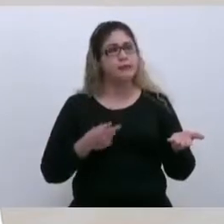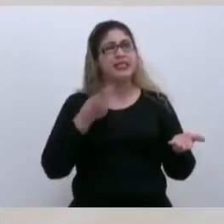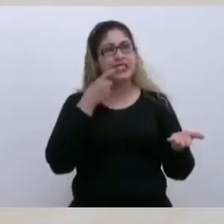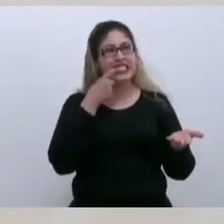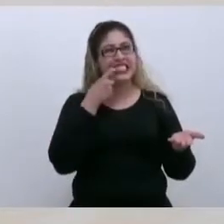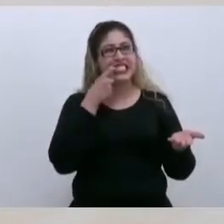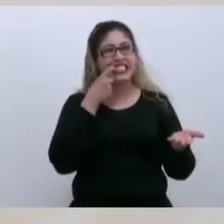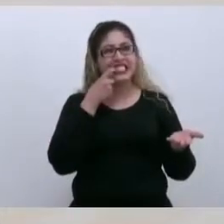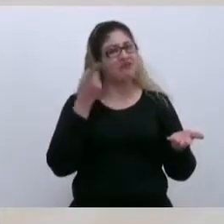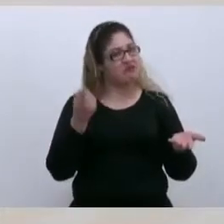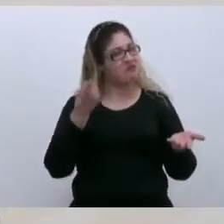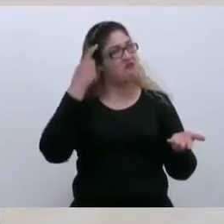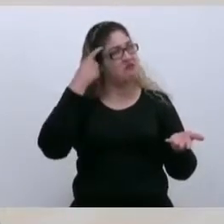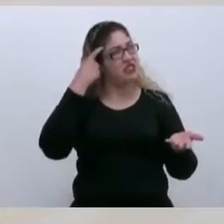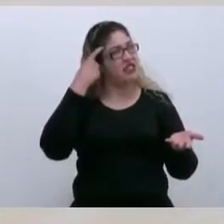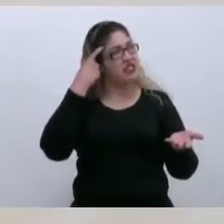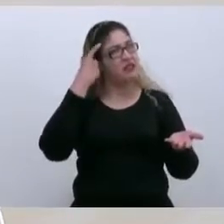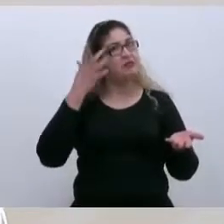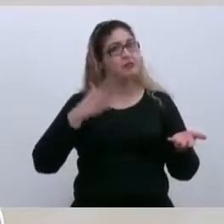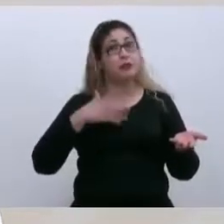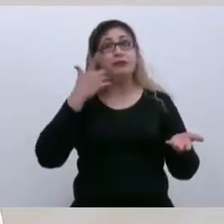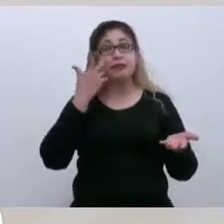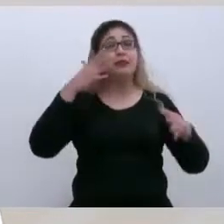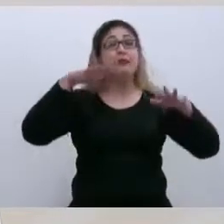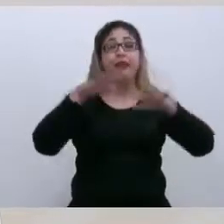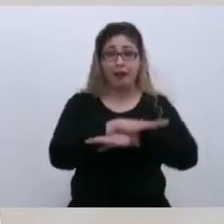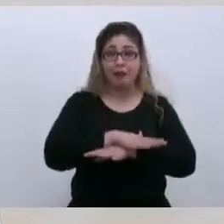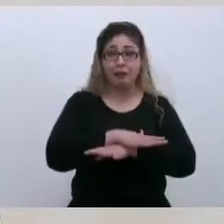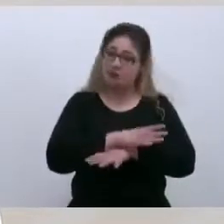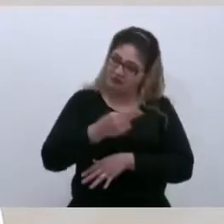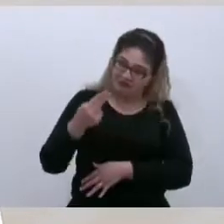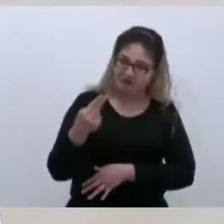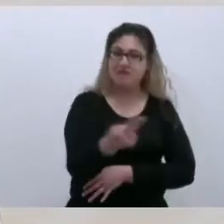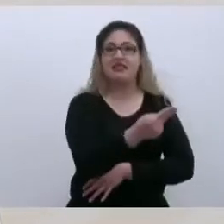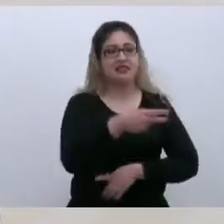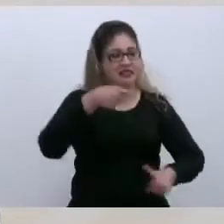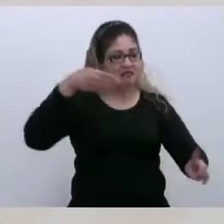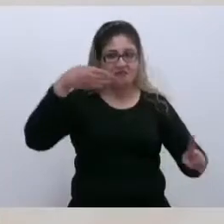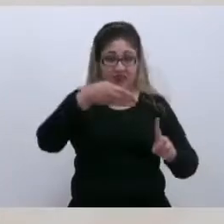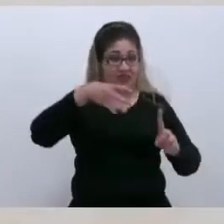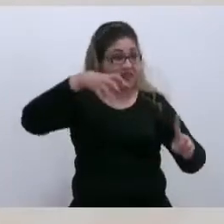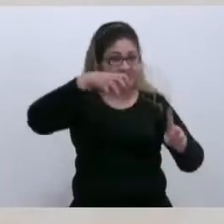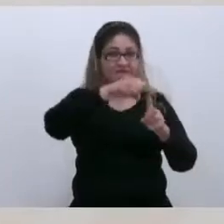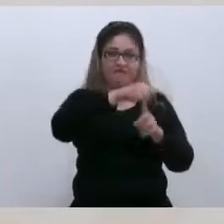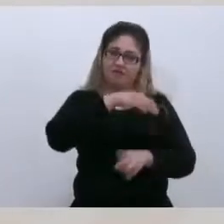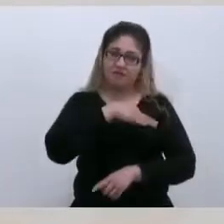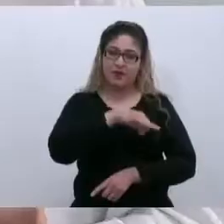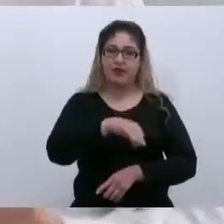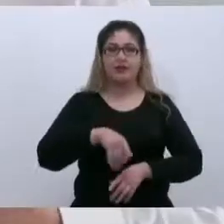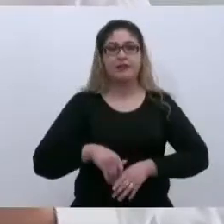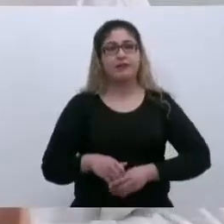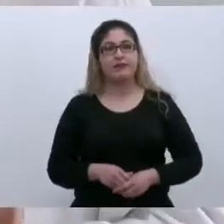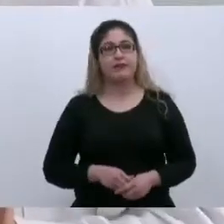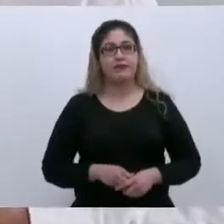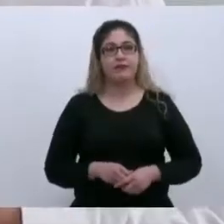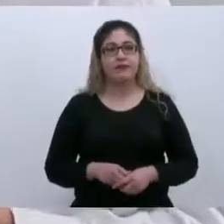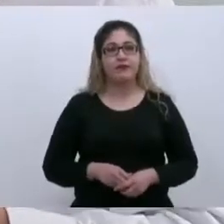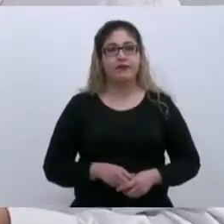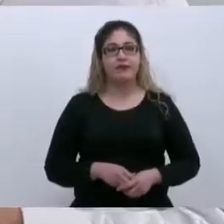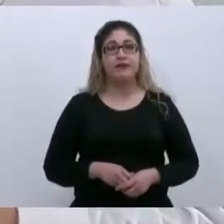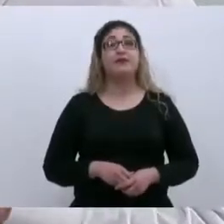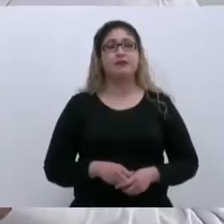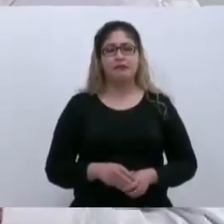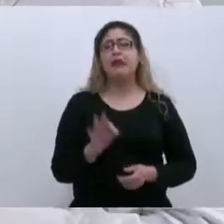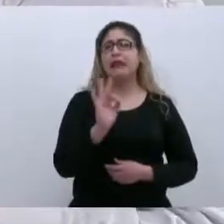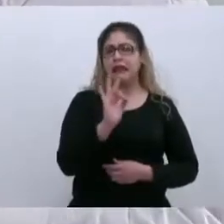pensamos en la transformación, entonces estamos seguros que esto será posible. Y desde luego que serán grandes